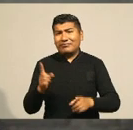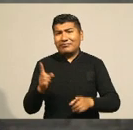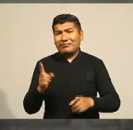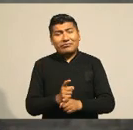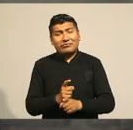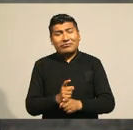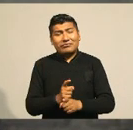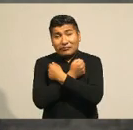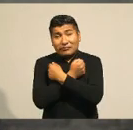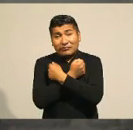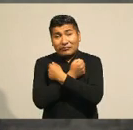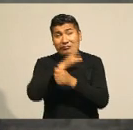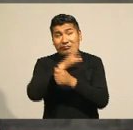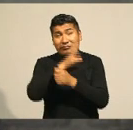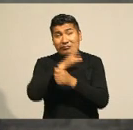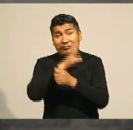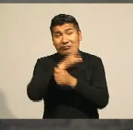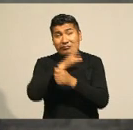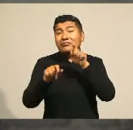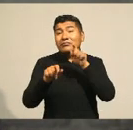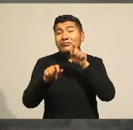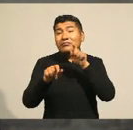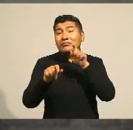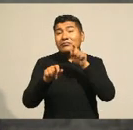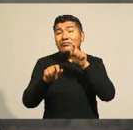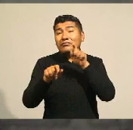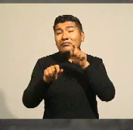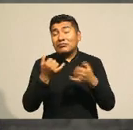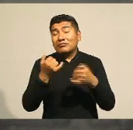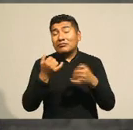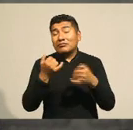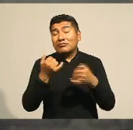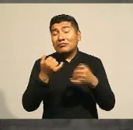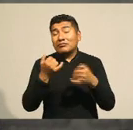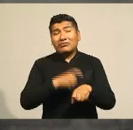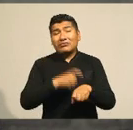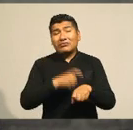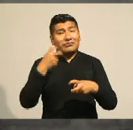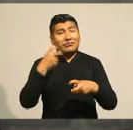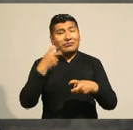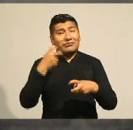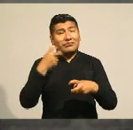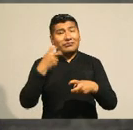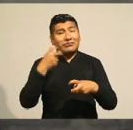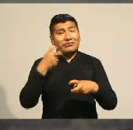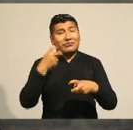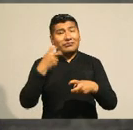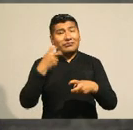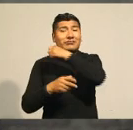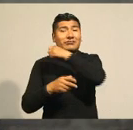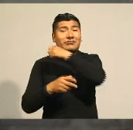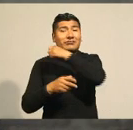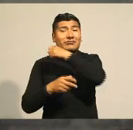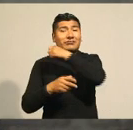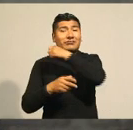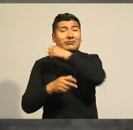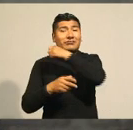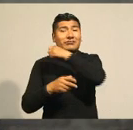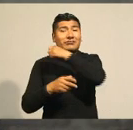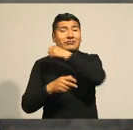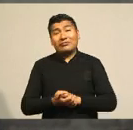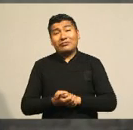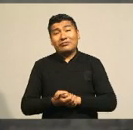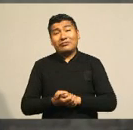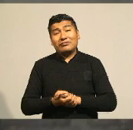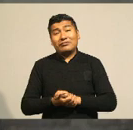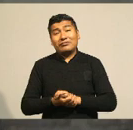Queridos hermanos, estamos viviendo en una situación difícil en nuestro país y